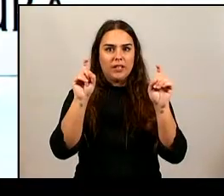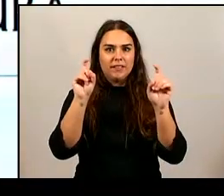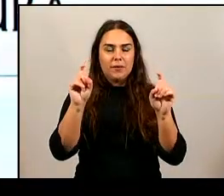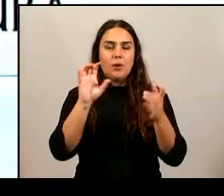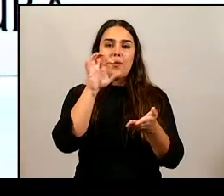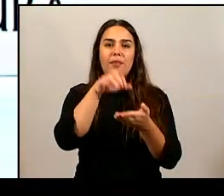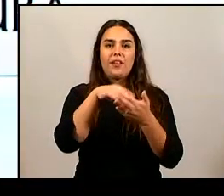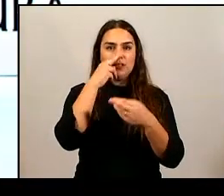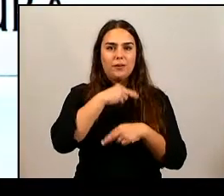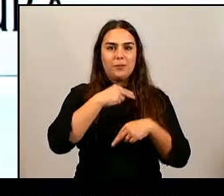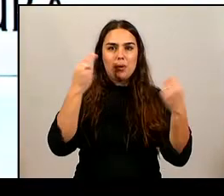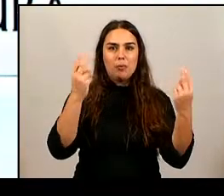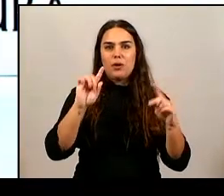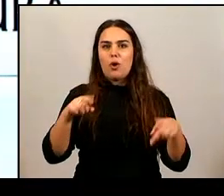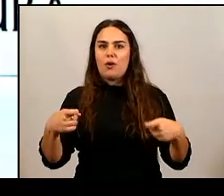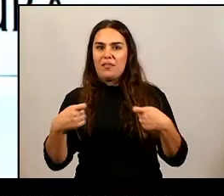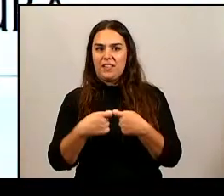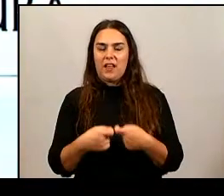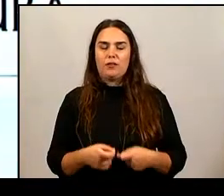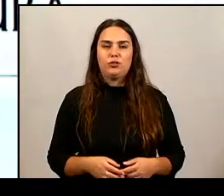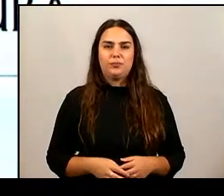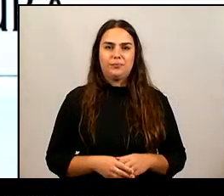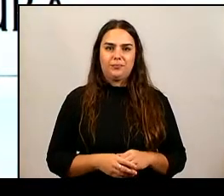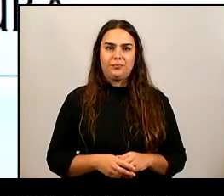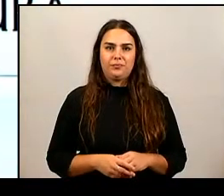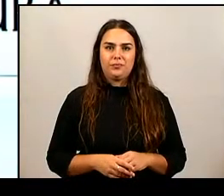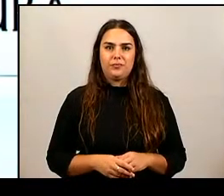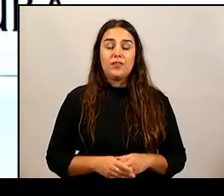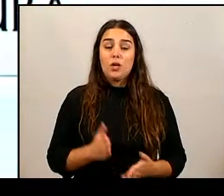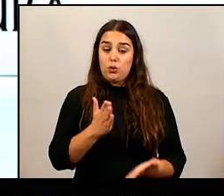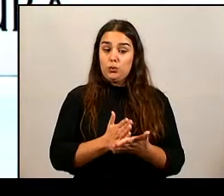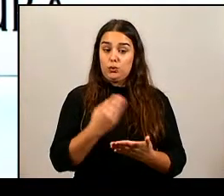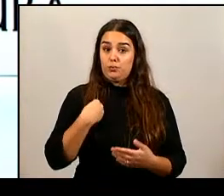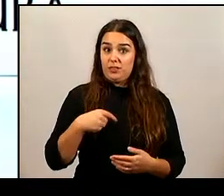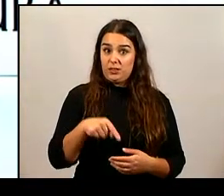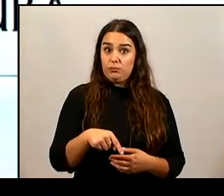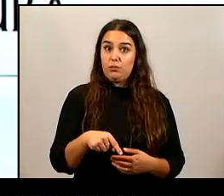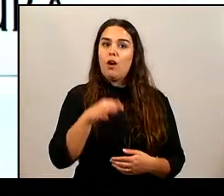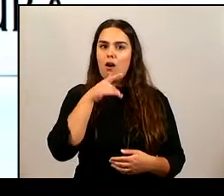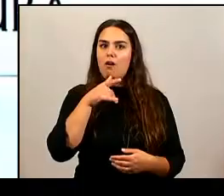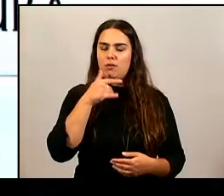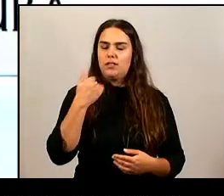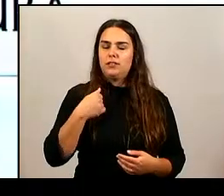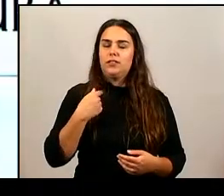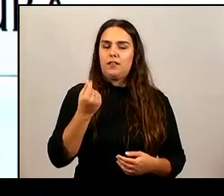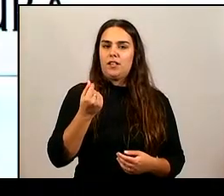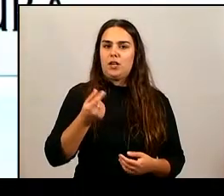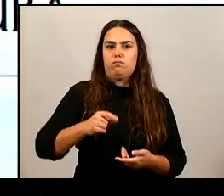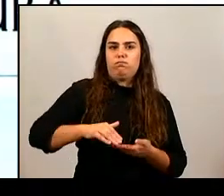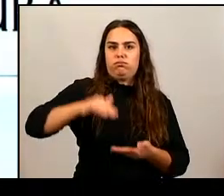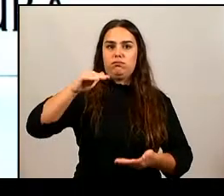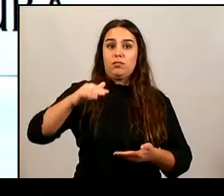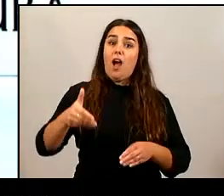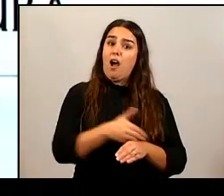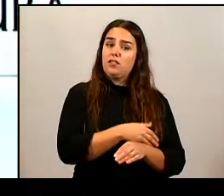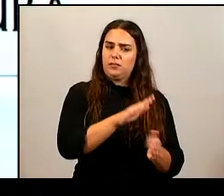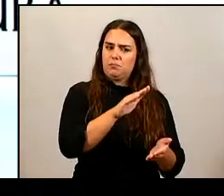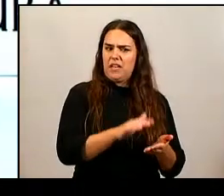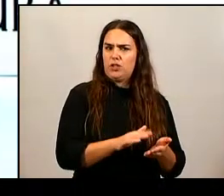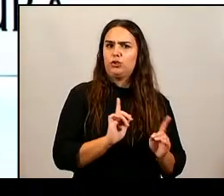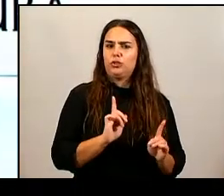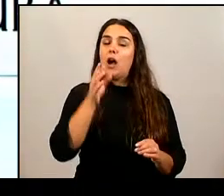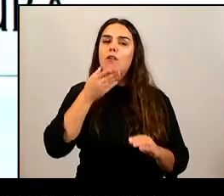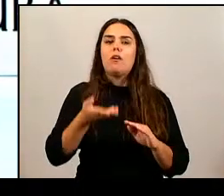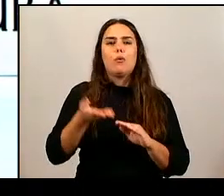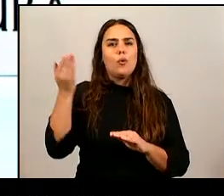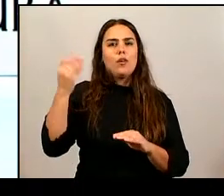centros públicos y concertados. En este curso, las partidas aumentan con respecto a las convocatorias anteriores. Suben